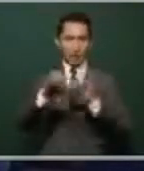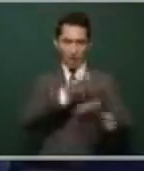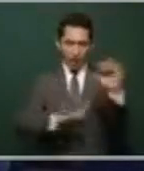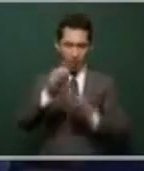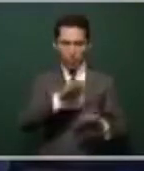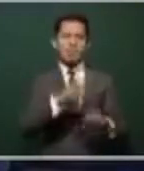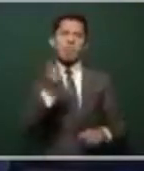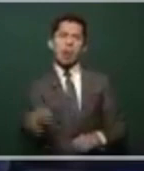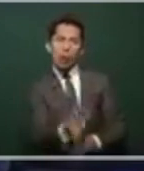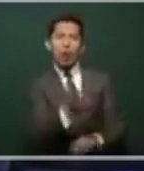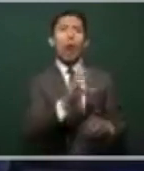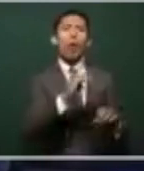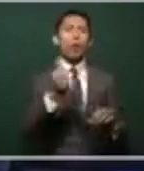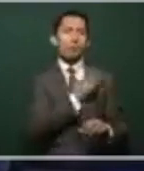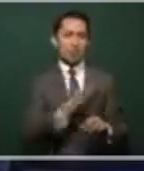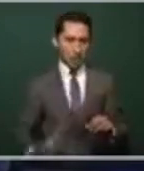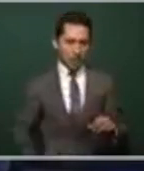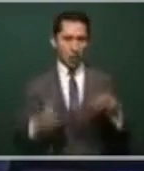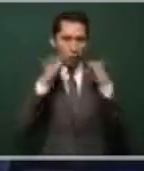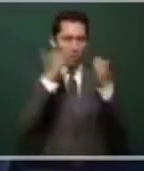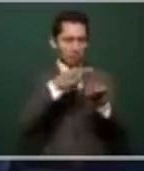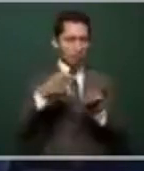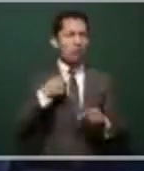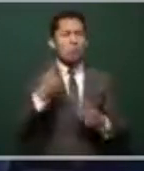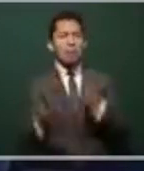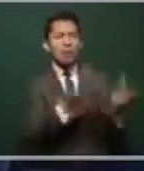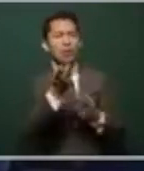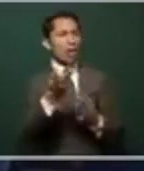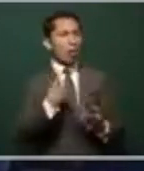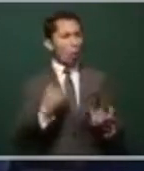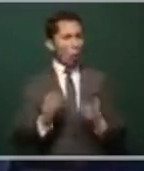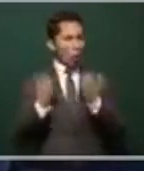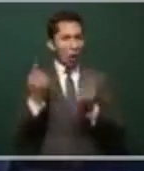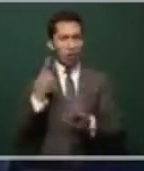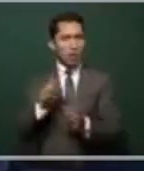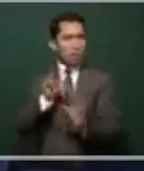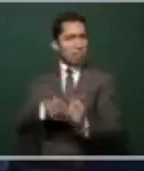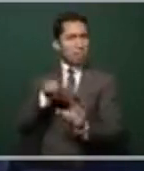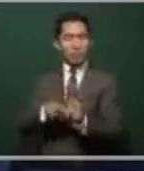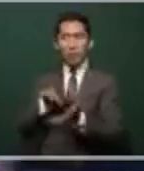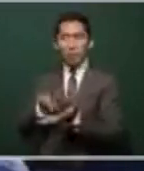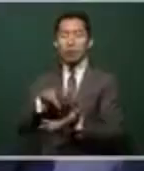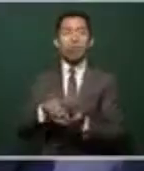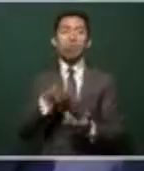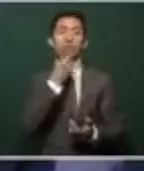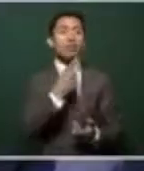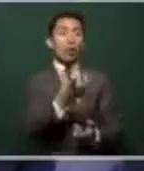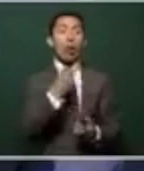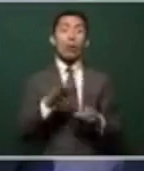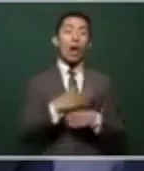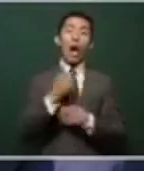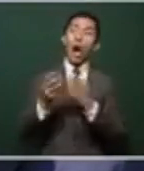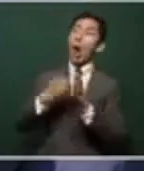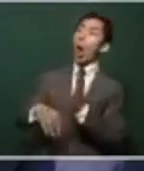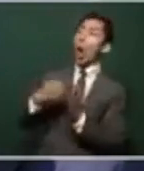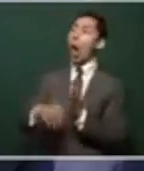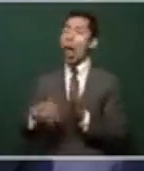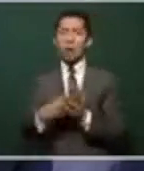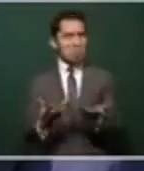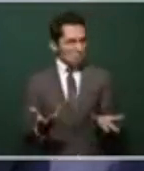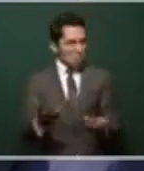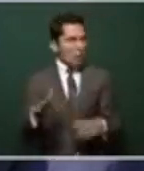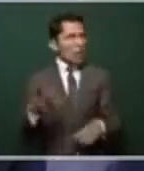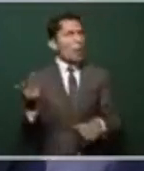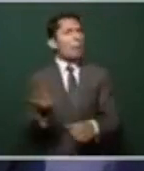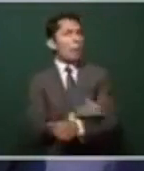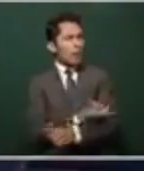presidentes de organizaciones de la sociedad civil que tampoco han podido registrarse y acusan de algunas trabas. Me gustaría que me platique, pues,